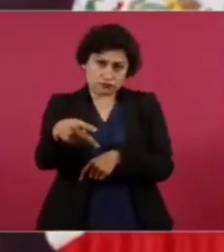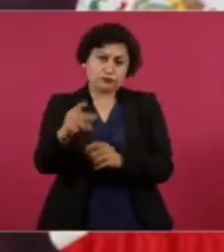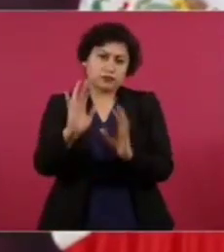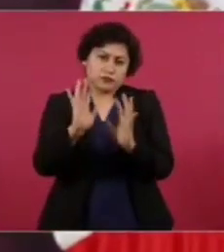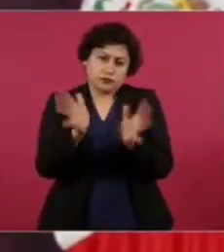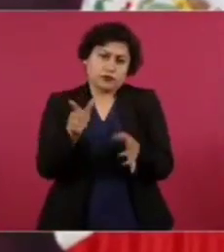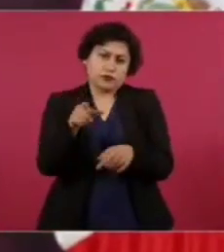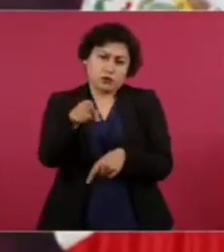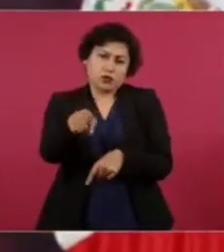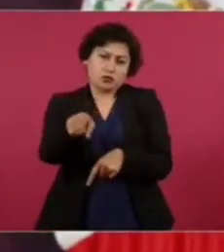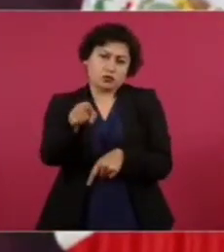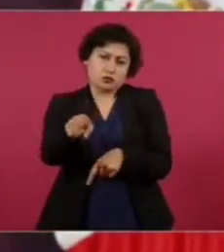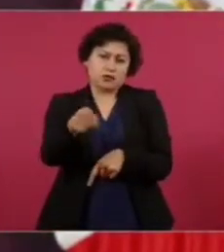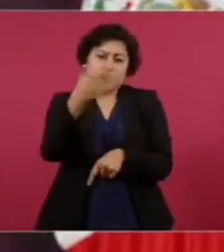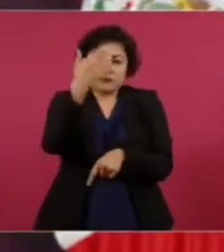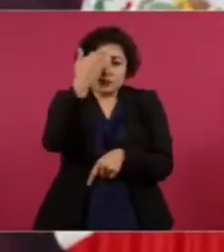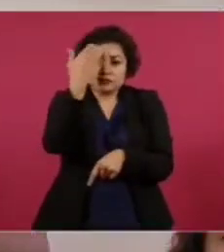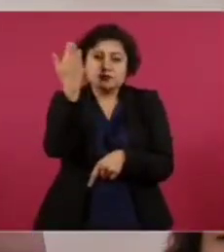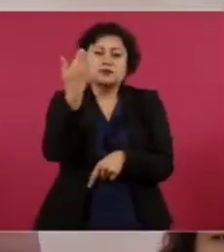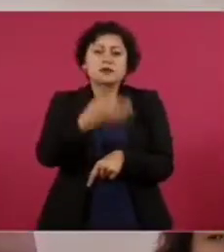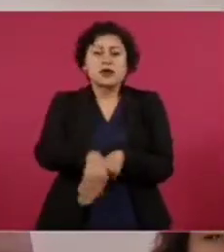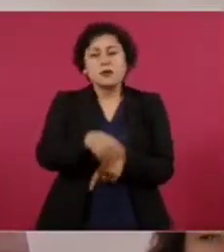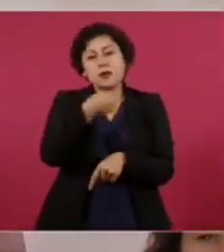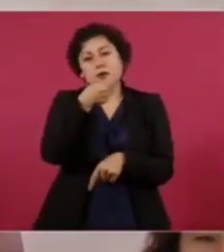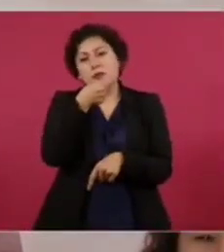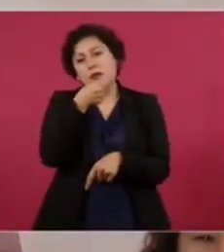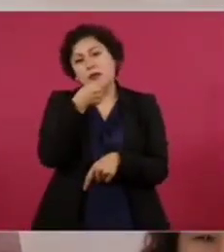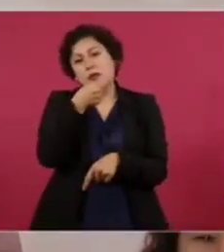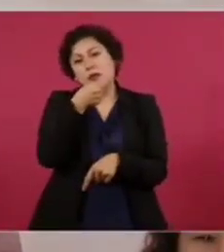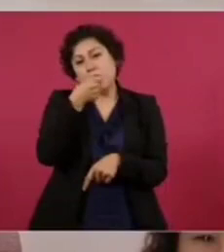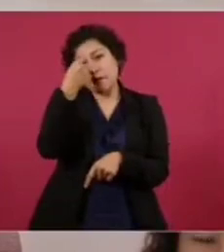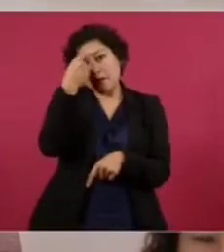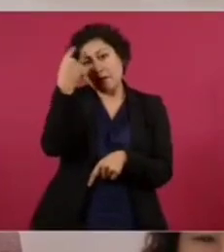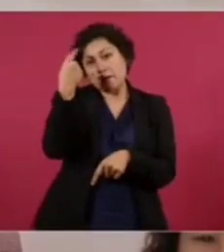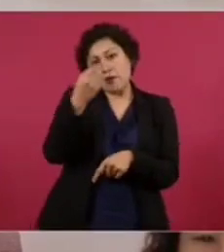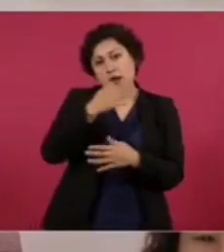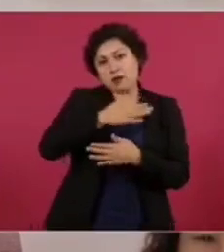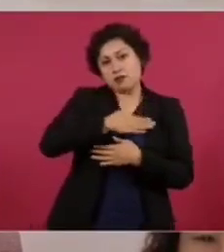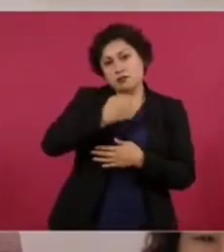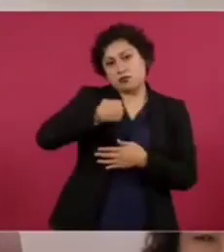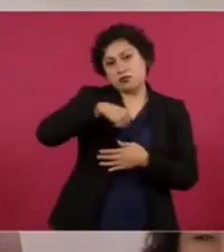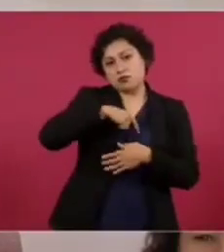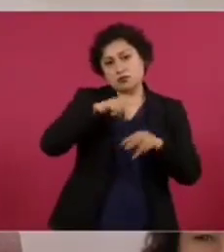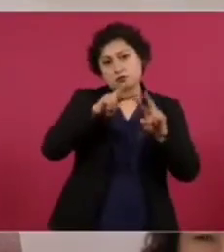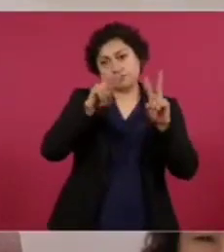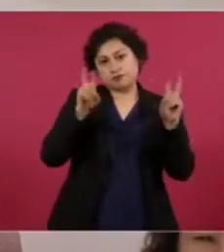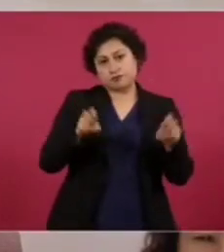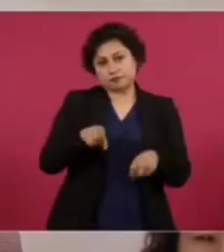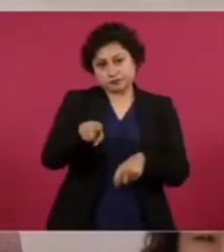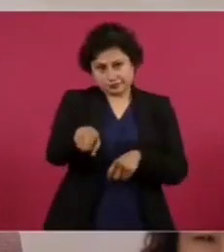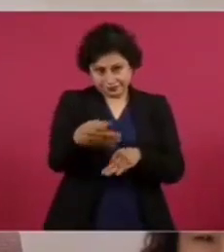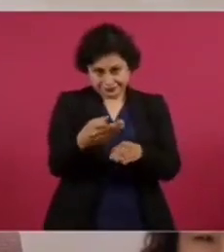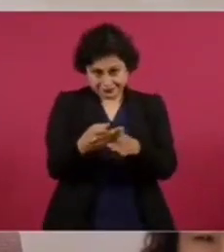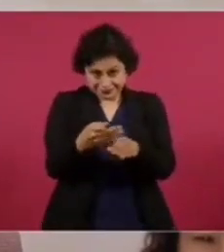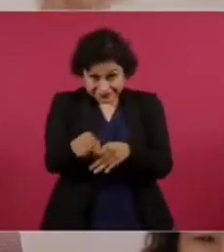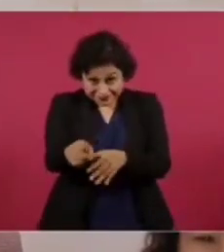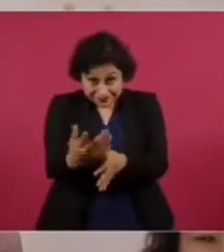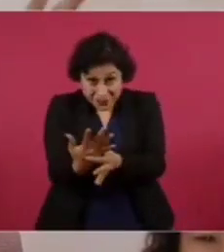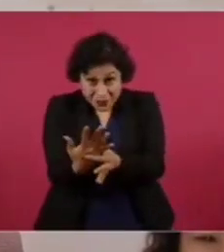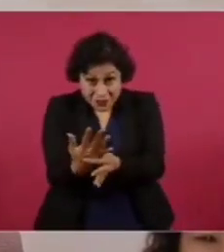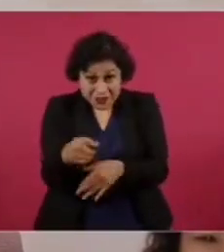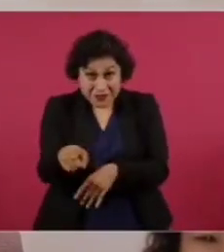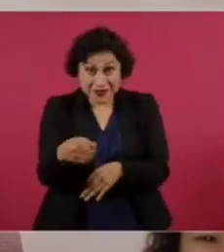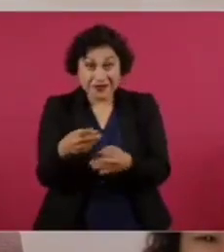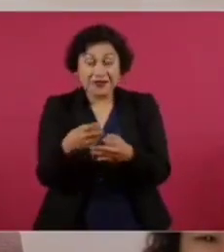para tratarnos a nosotros. Esto que estás repitiendo, México es uno de los países más